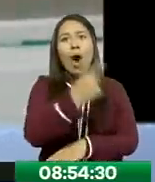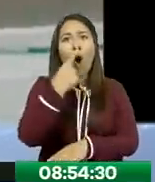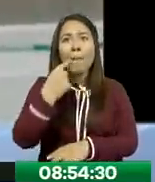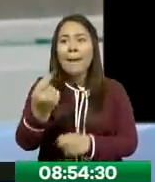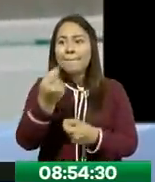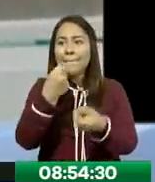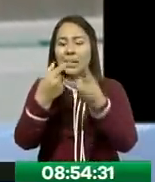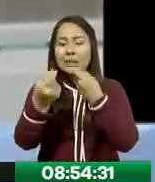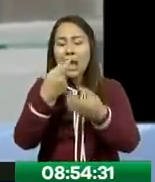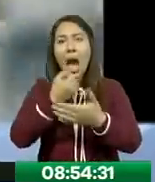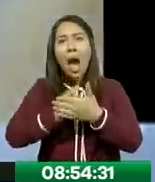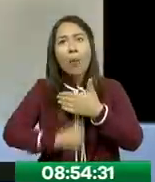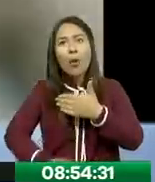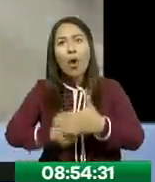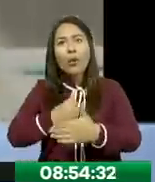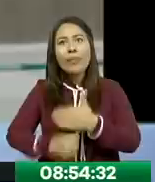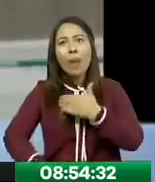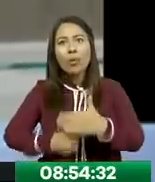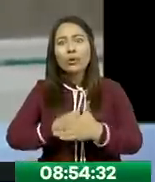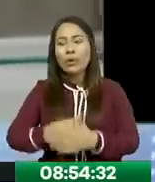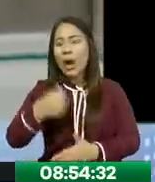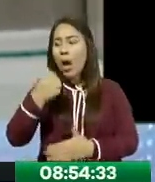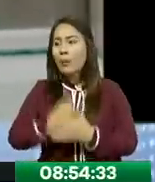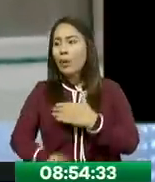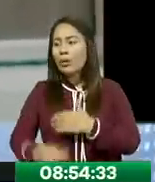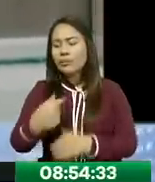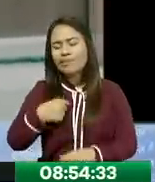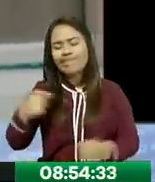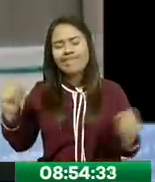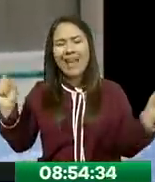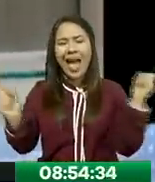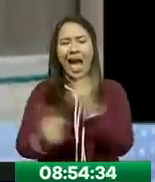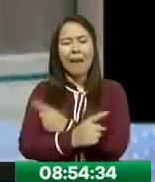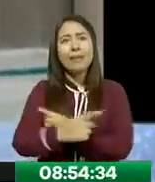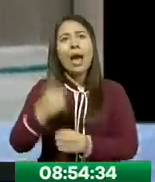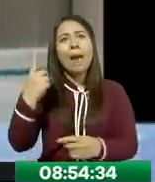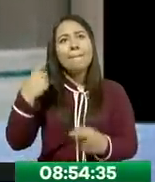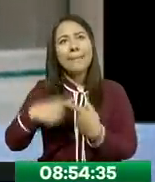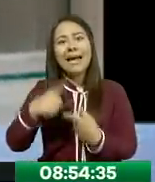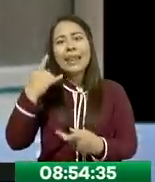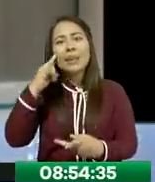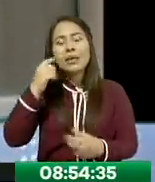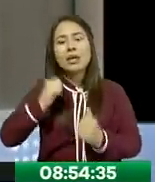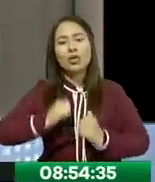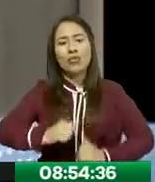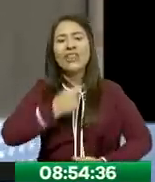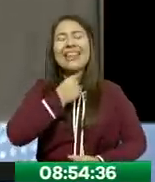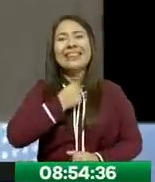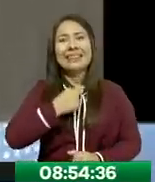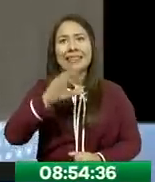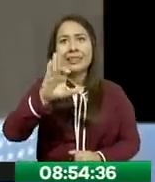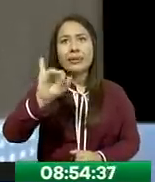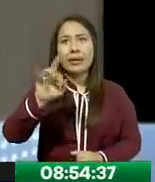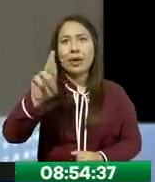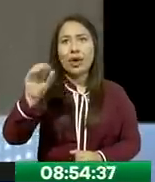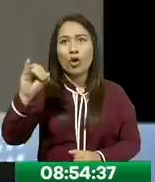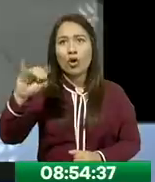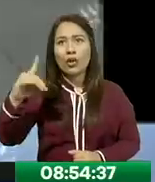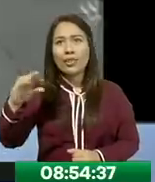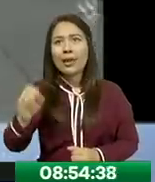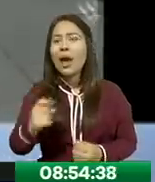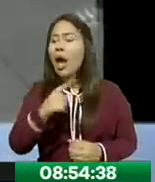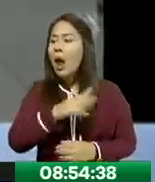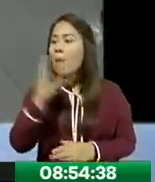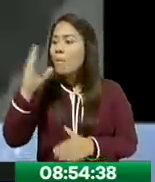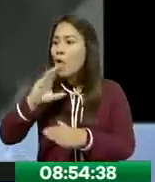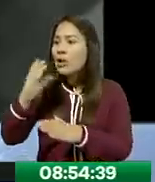dando pastillas del día después. Entonces obviamente le alteró las hormonas, aparte de que la tiroides ya la tenía. Y él se atrevió a ir al colegio